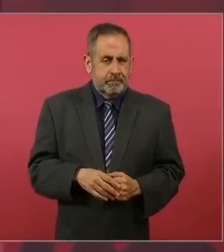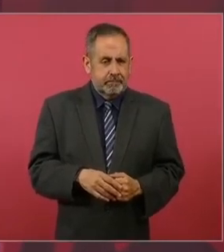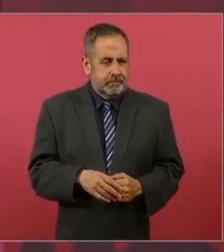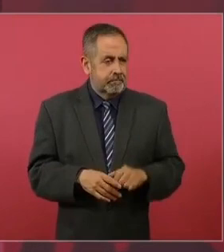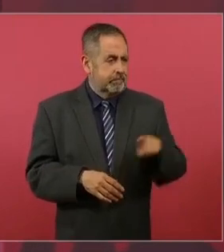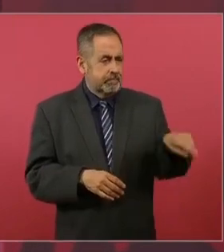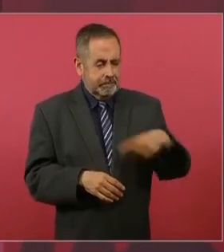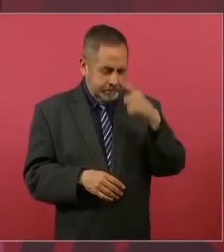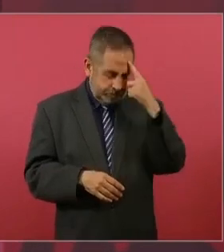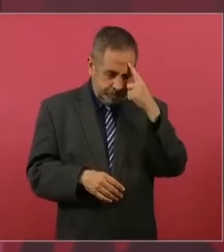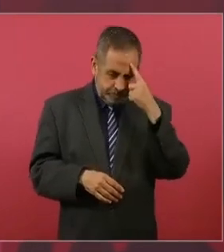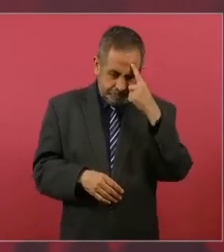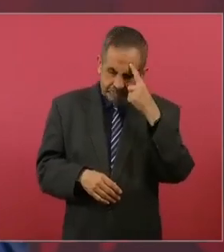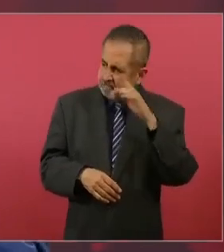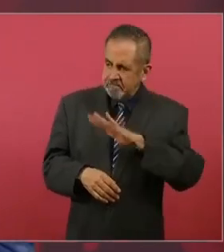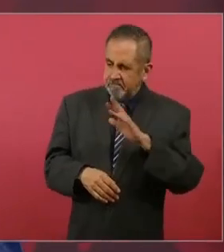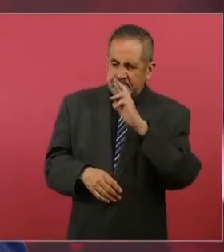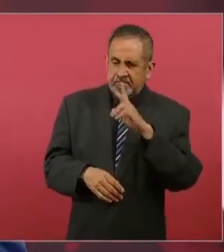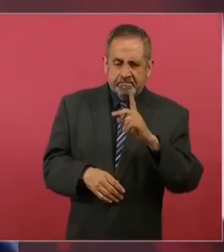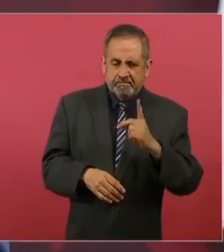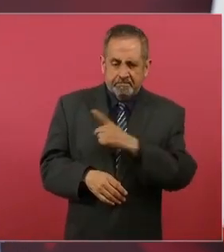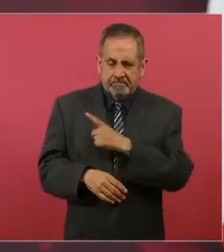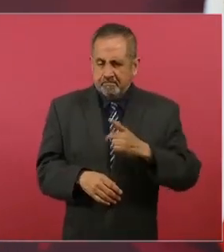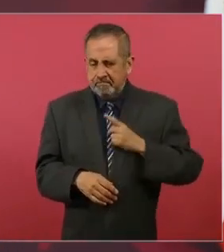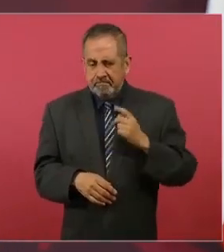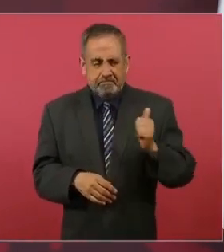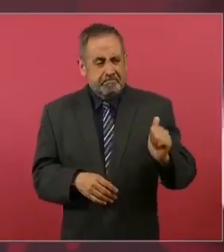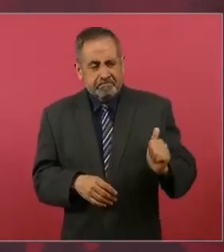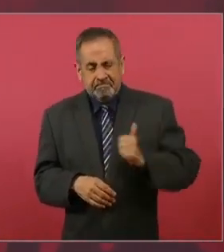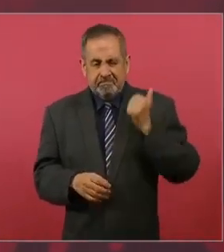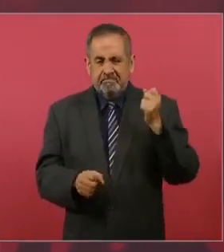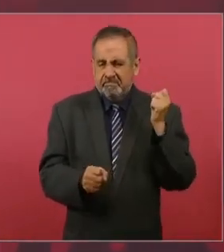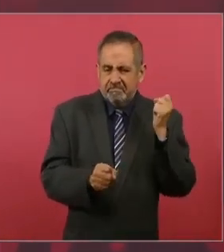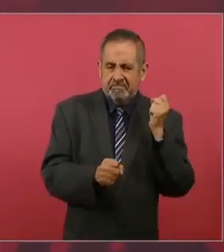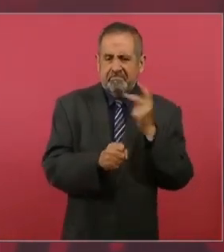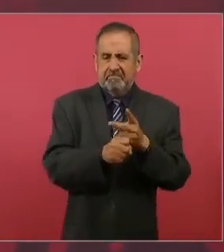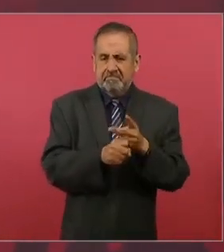deben de madrugar, ¿no? Piensan que